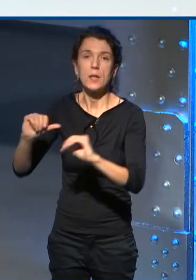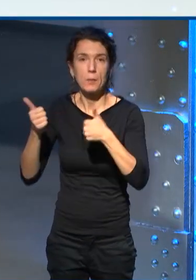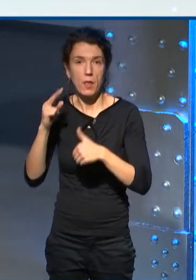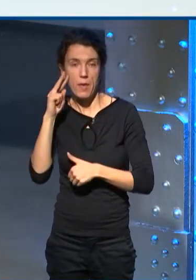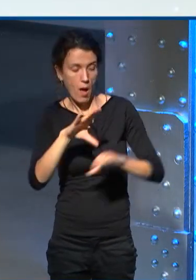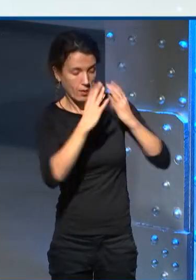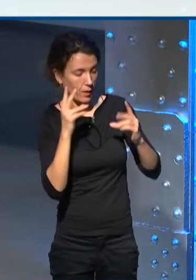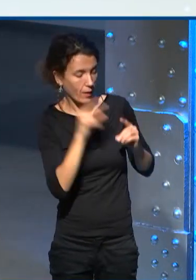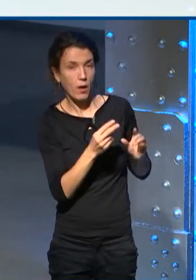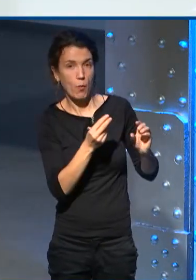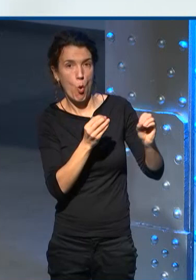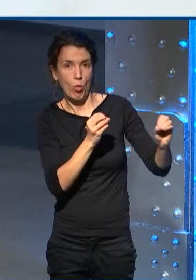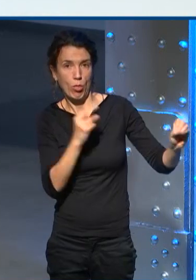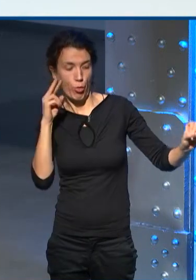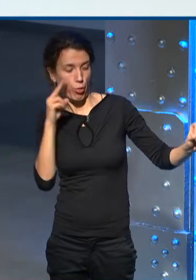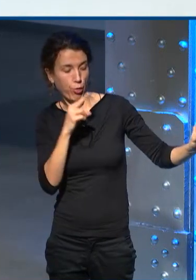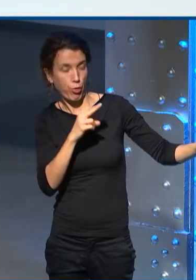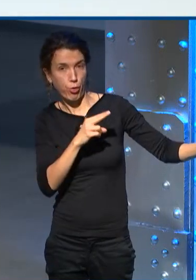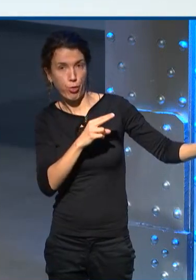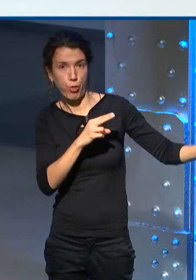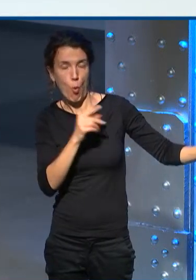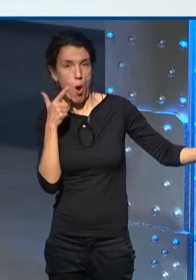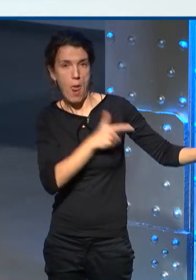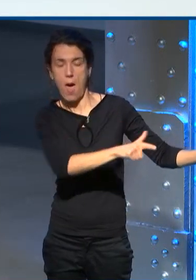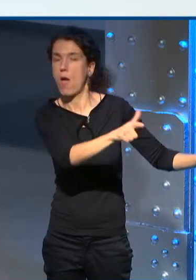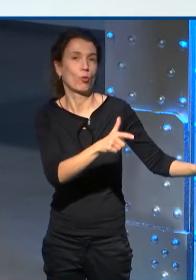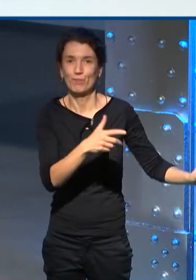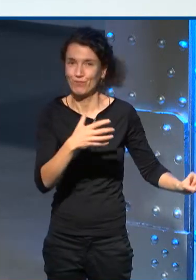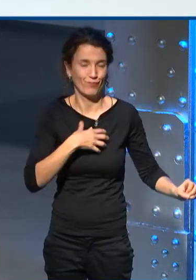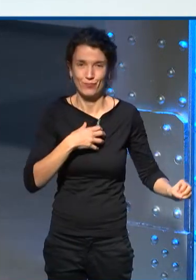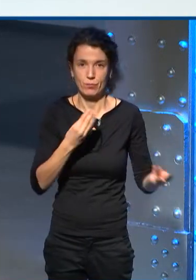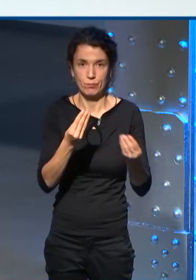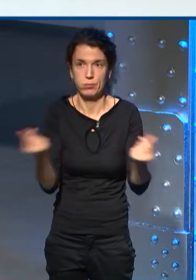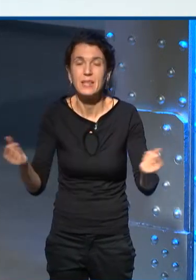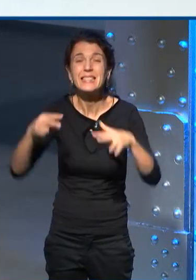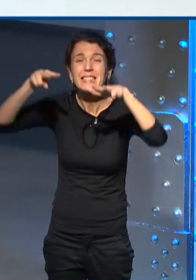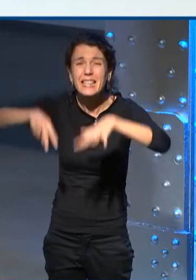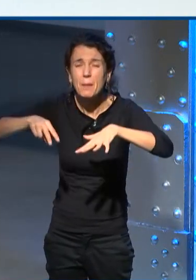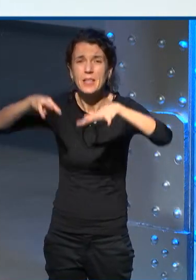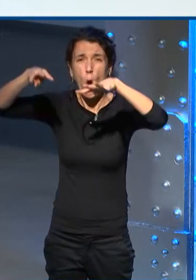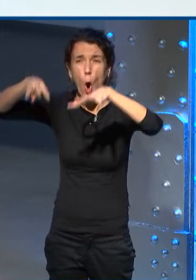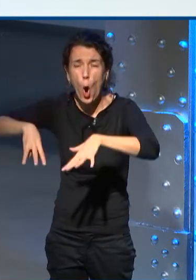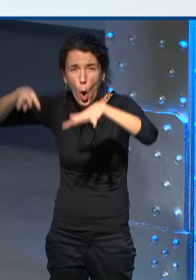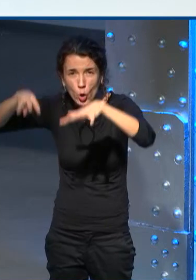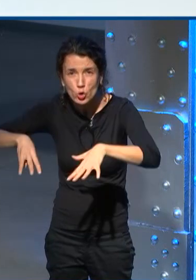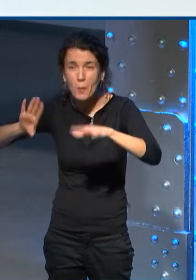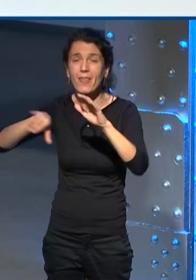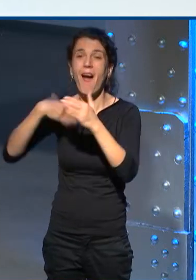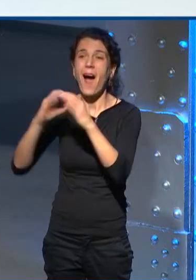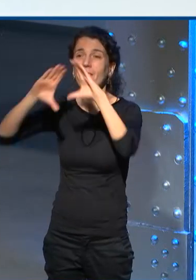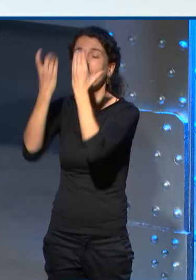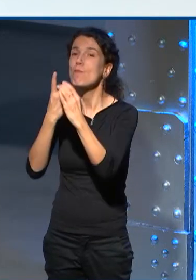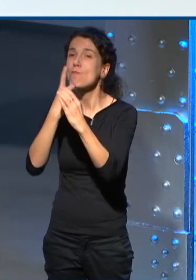ver la Tierra. Lo veo como un punto, como una estrella más. 7 meses, 8 meses se tarda en ir a Marte con